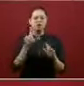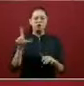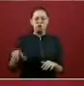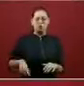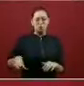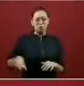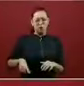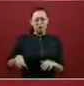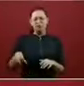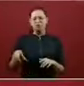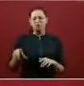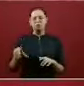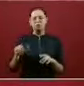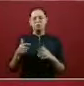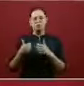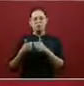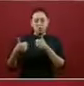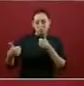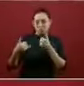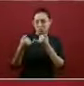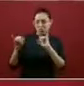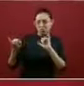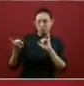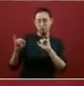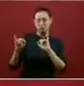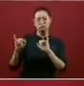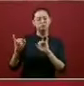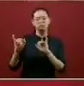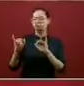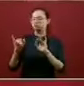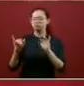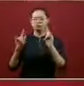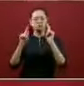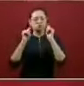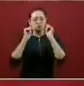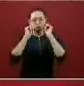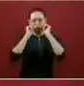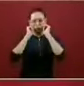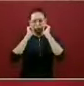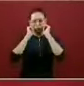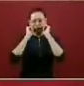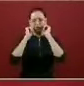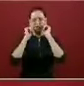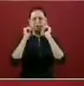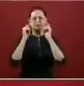gubernamental, aunque sea autónoma. Al final de cuentas,